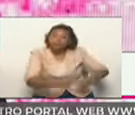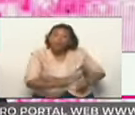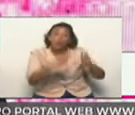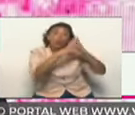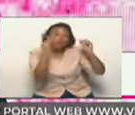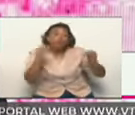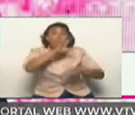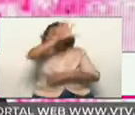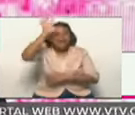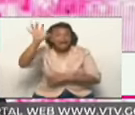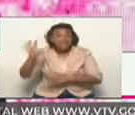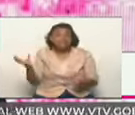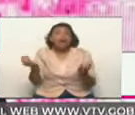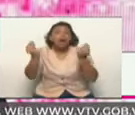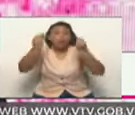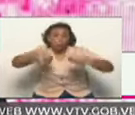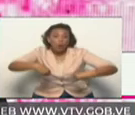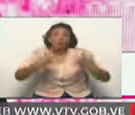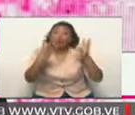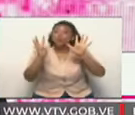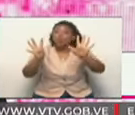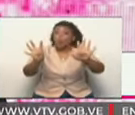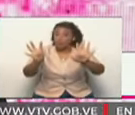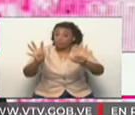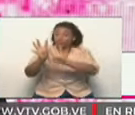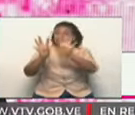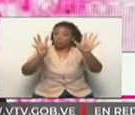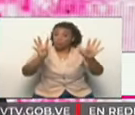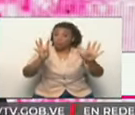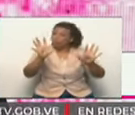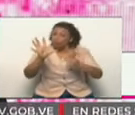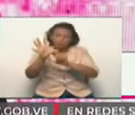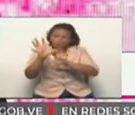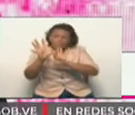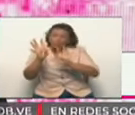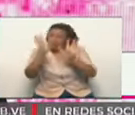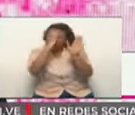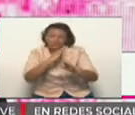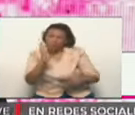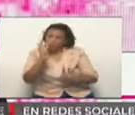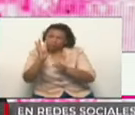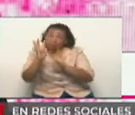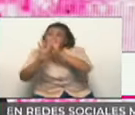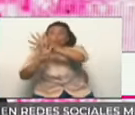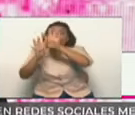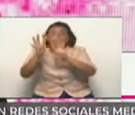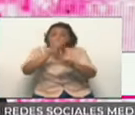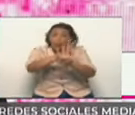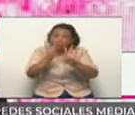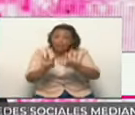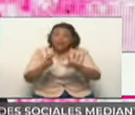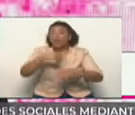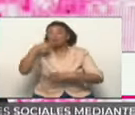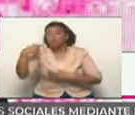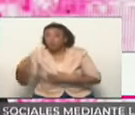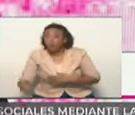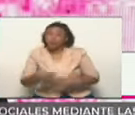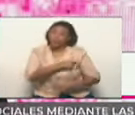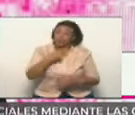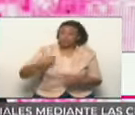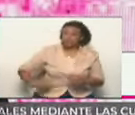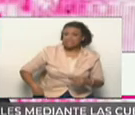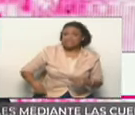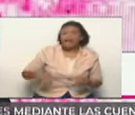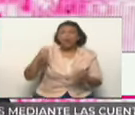estos países, ¿no? Y vamos a seguir avanzando. La agenda con Rusia, con China,